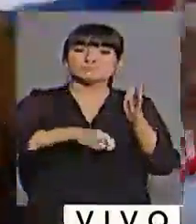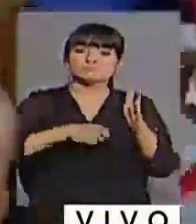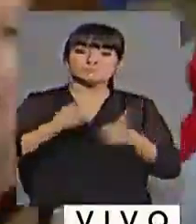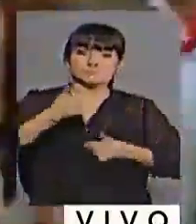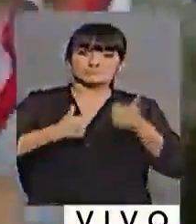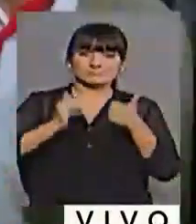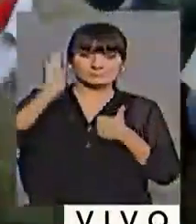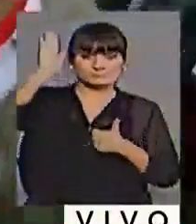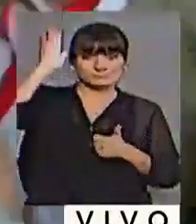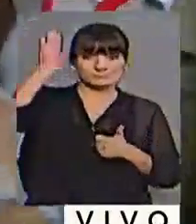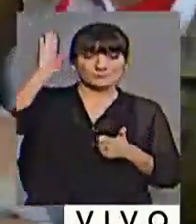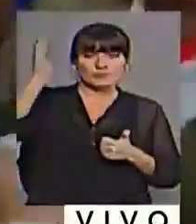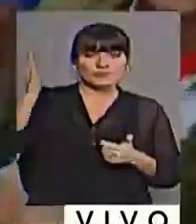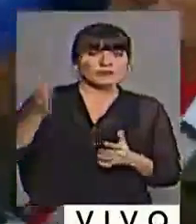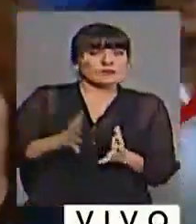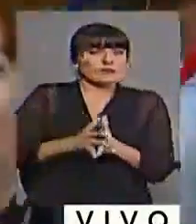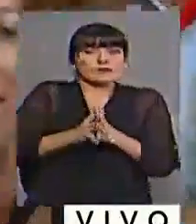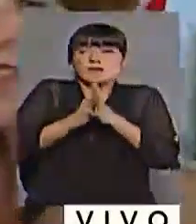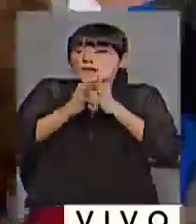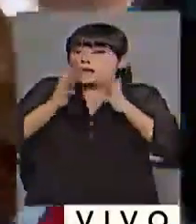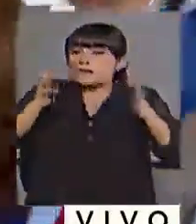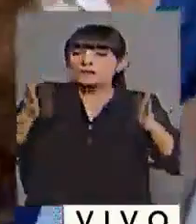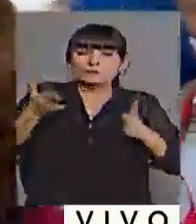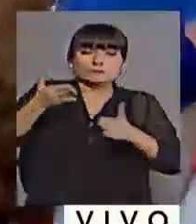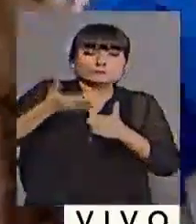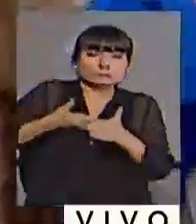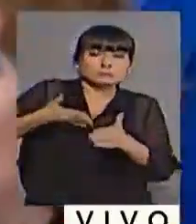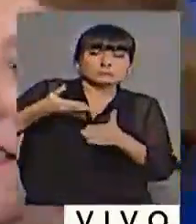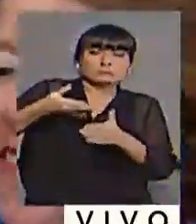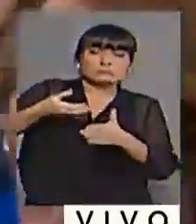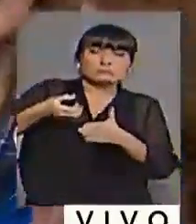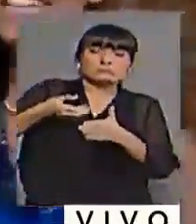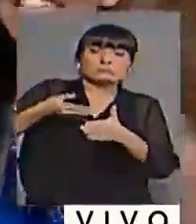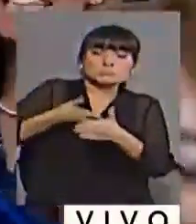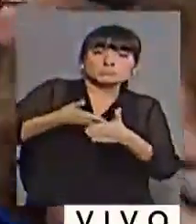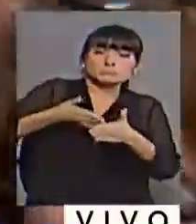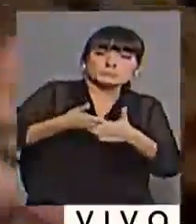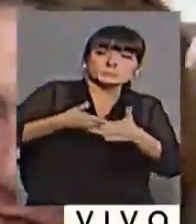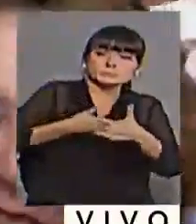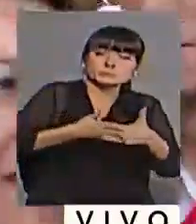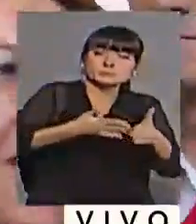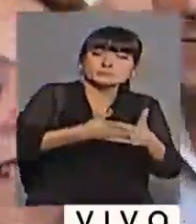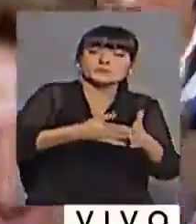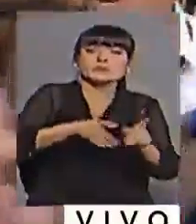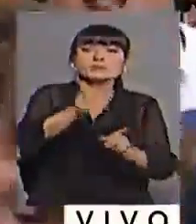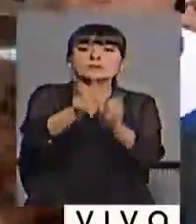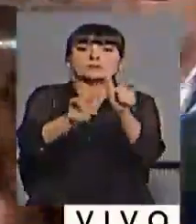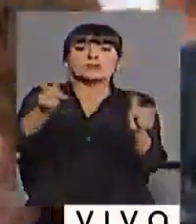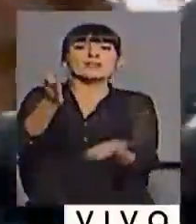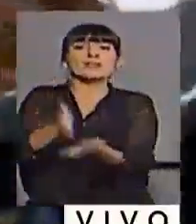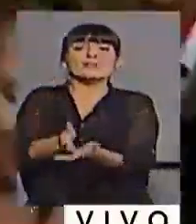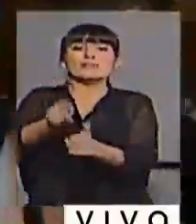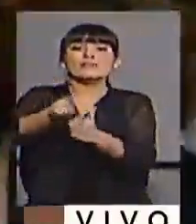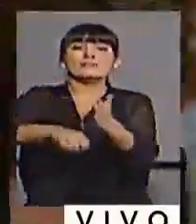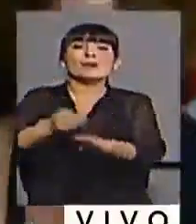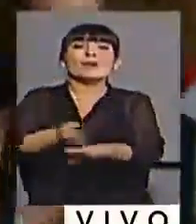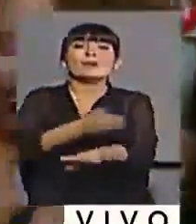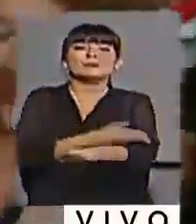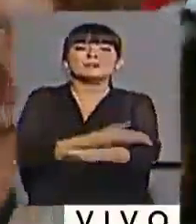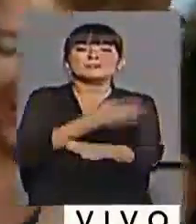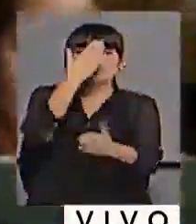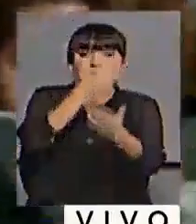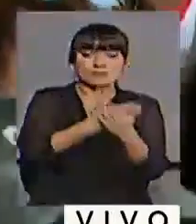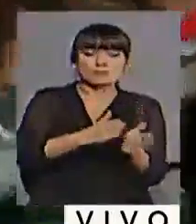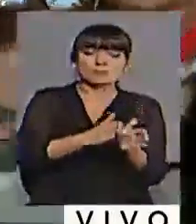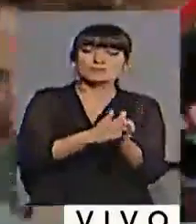candidatura, con grandes obstáculos como es el que la gente tenga que firmar ante notario.